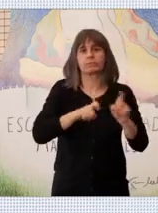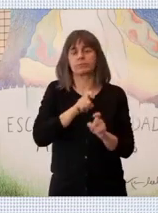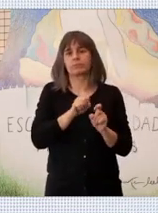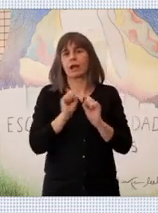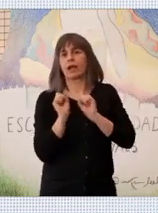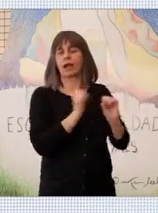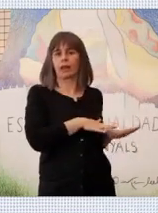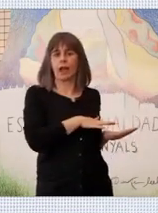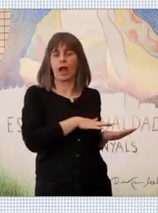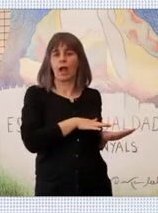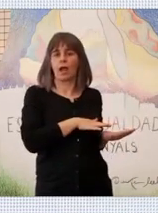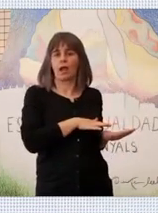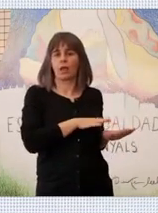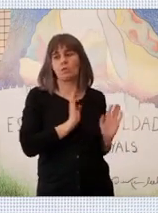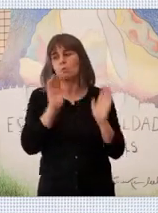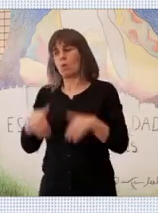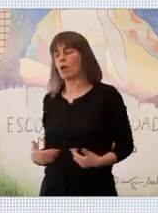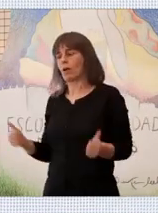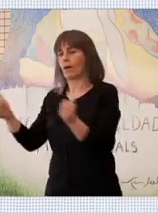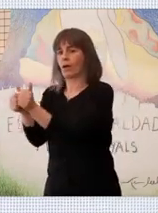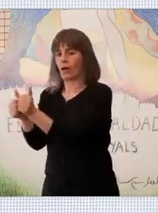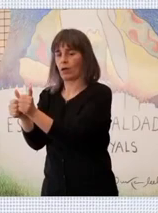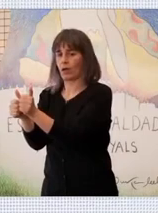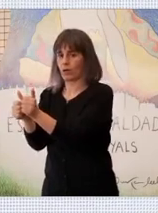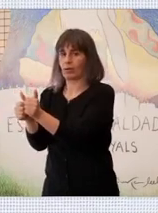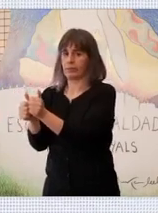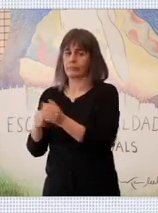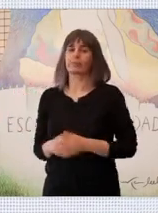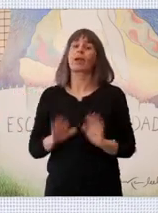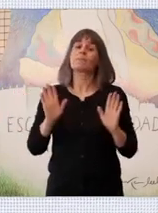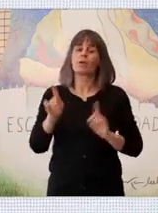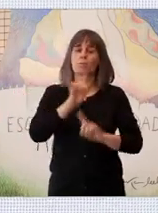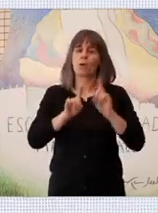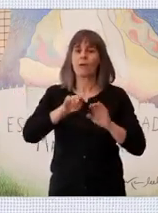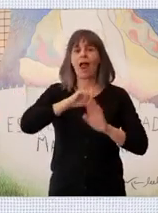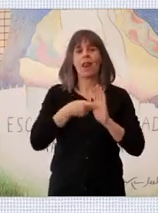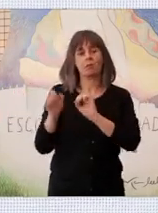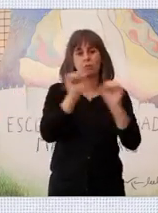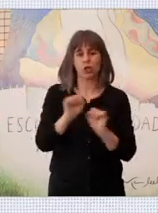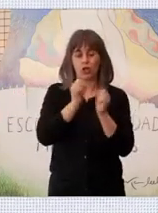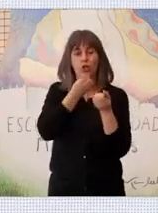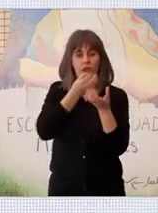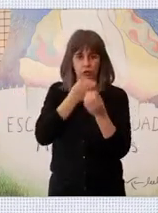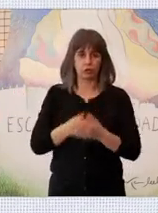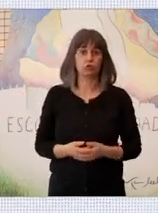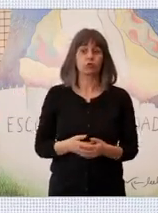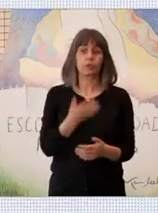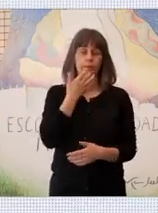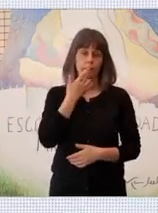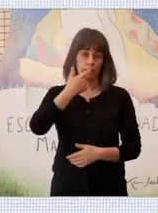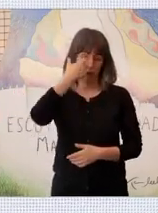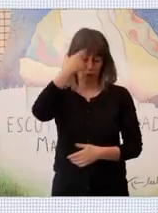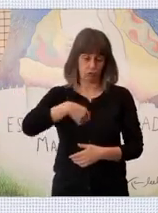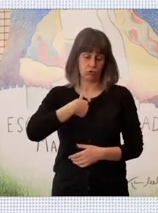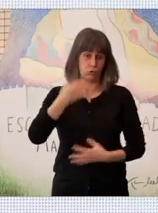Pero creo que hay un problema con la ley de protección de datos. Vamos a ver, yo creo que los que no somos juristas, los que no somos letradas, es de